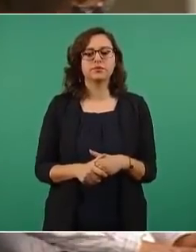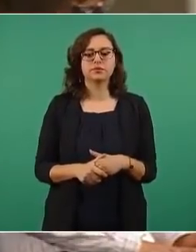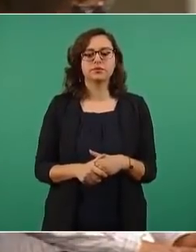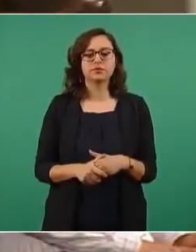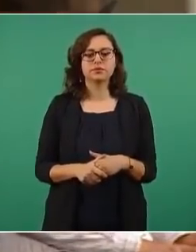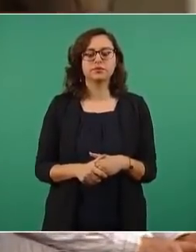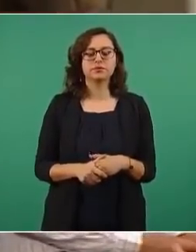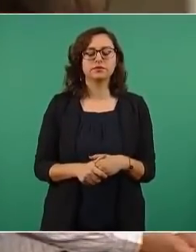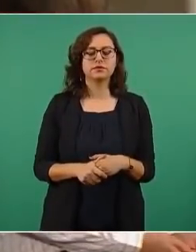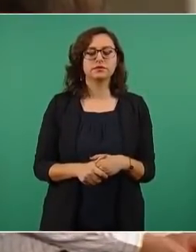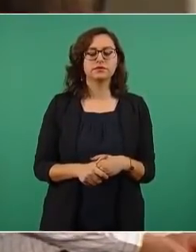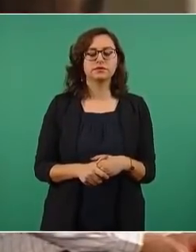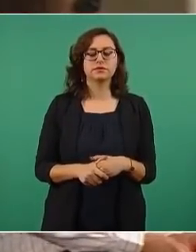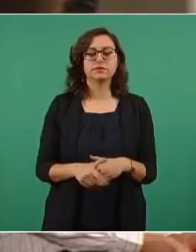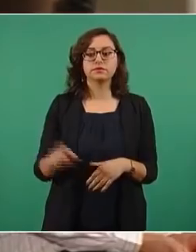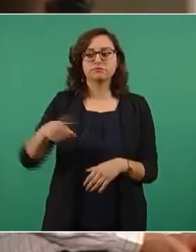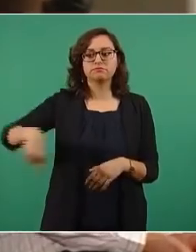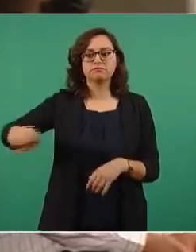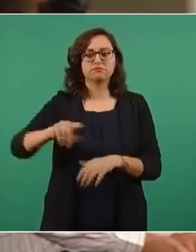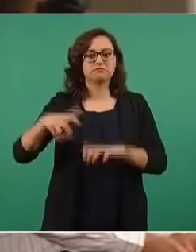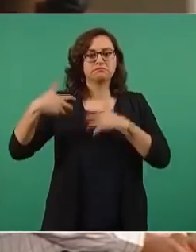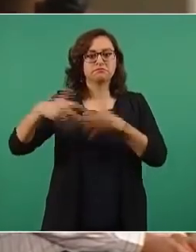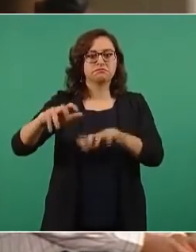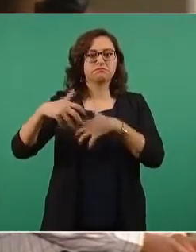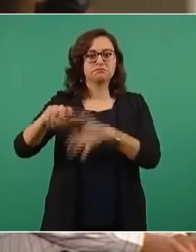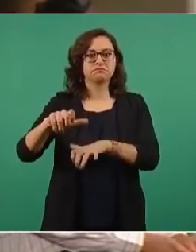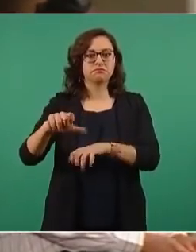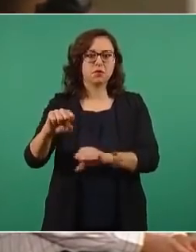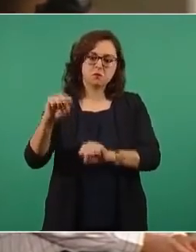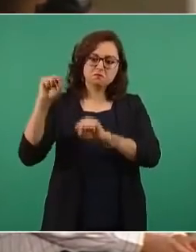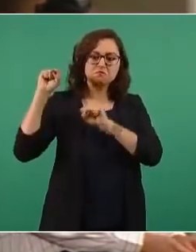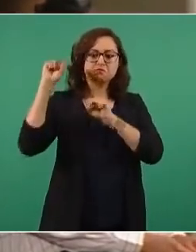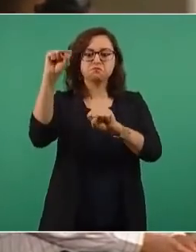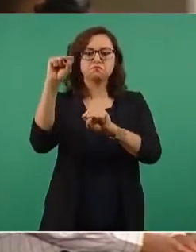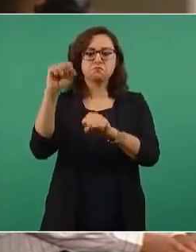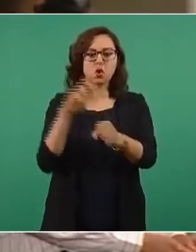de la protesta era que